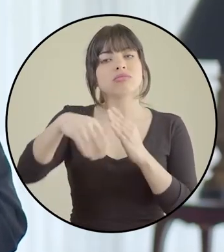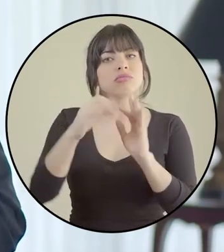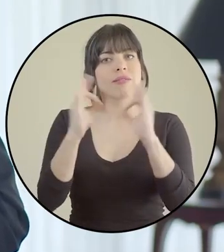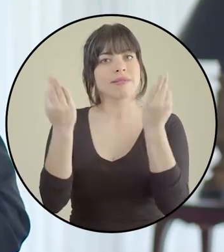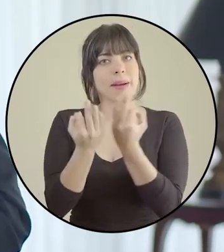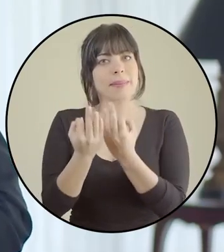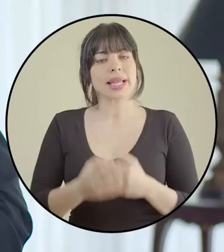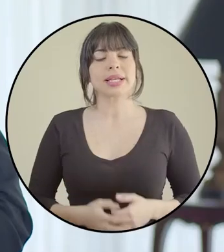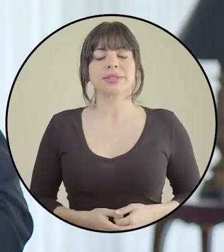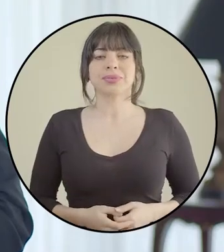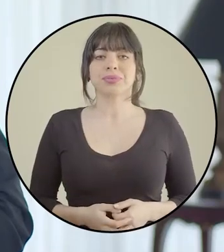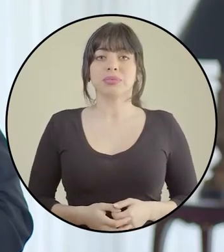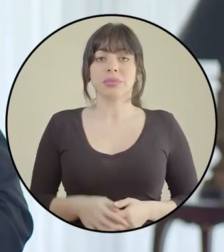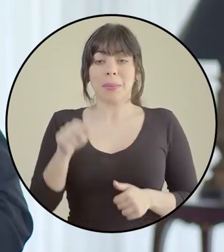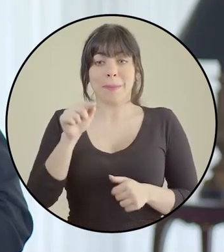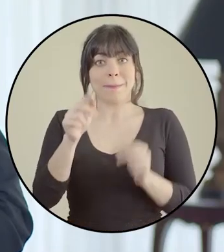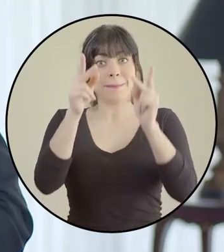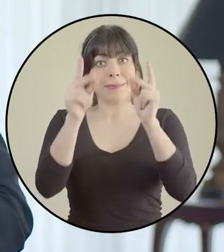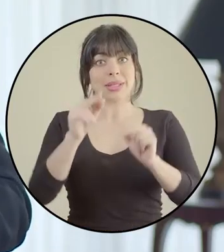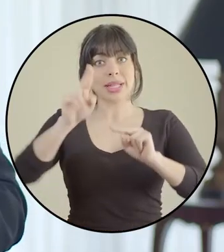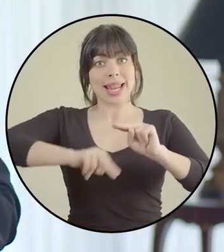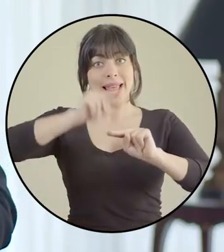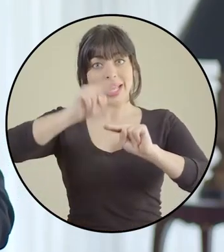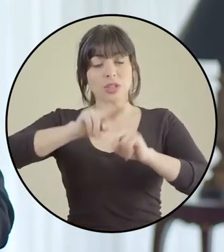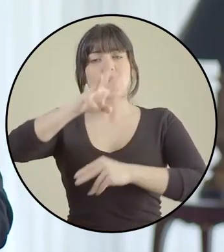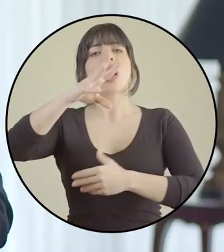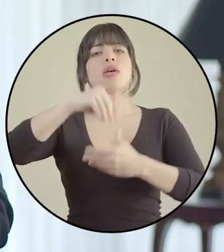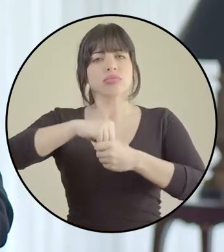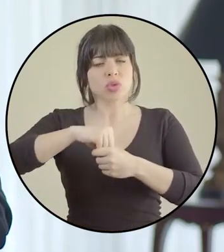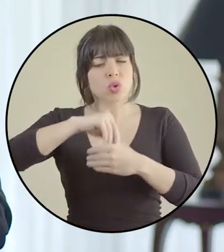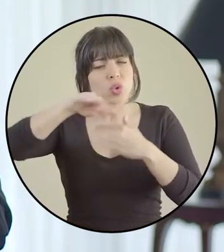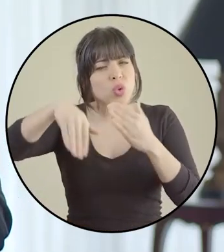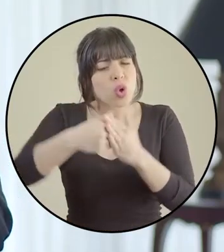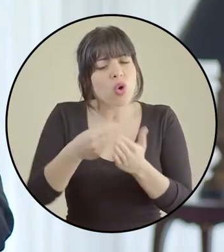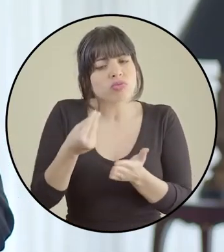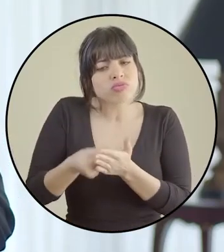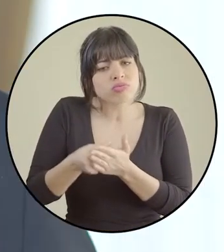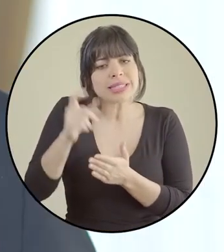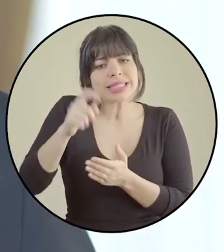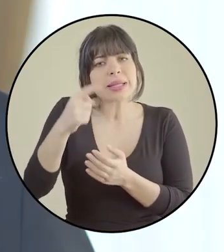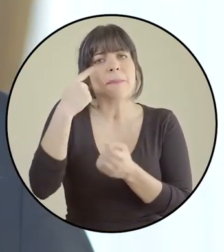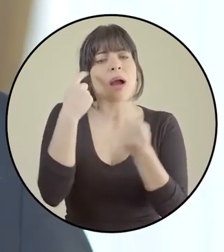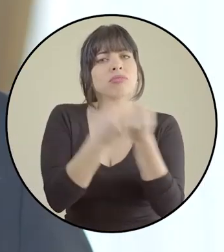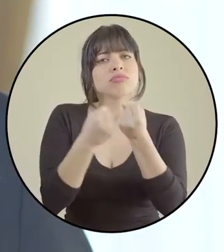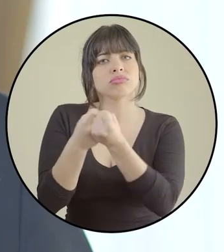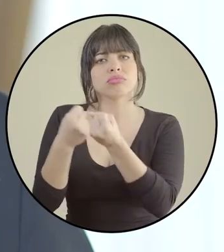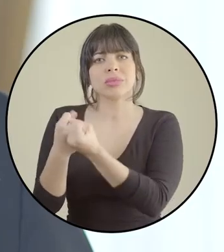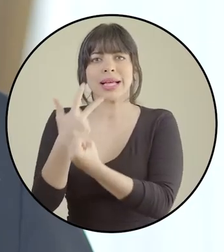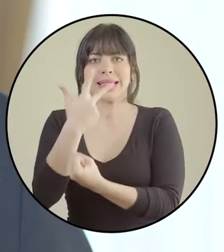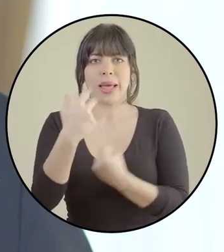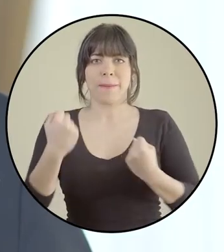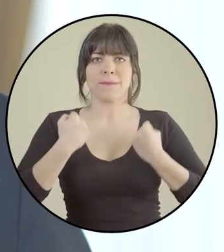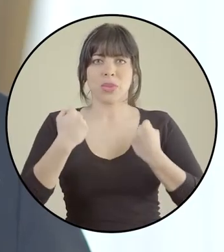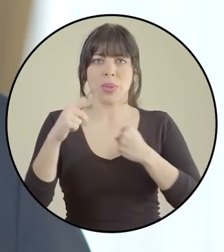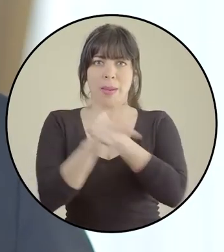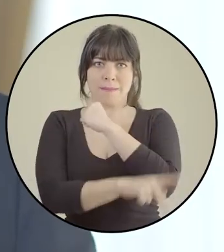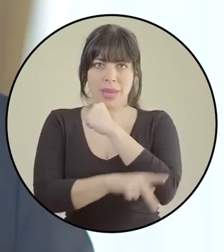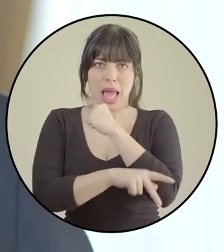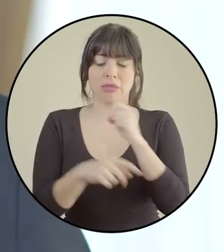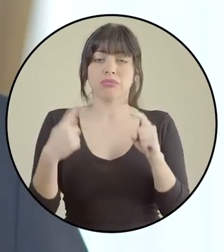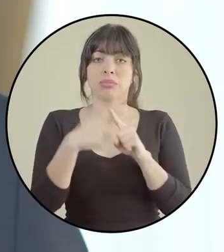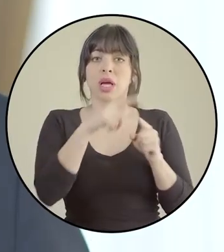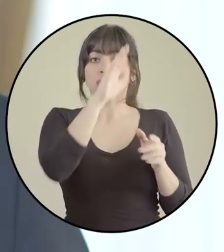oportunidades para nuestras familias. El presupuesto nacional incluye los recursos necesarios para financiar a los tres poderes de la República,